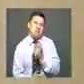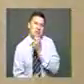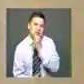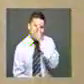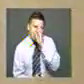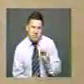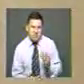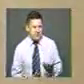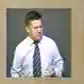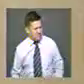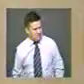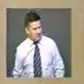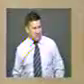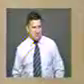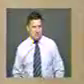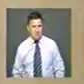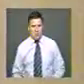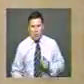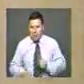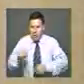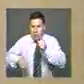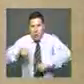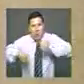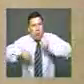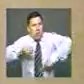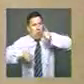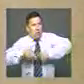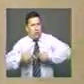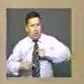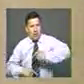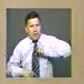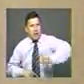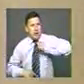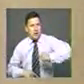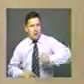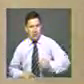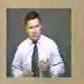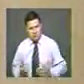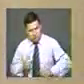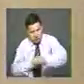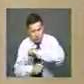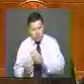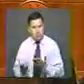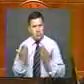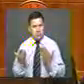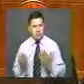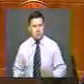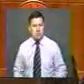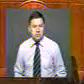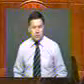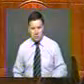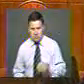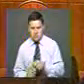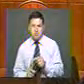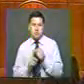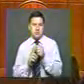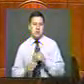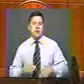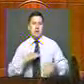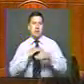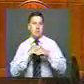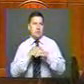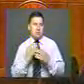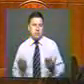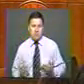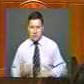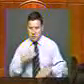cosa que tampoco resulta feliz para el Estado constitucional, unos beneficios que romperían el principio de igualdad cuando